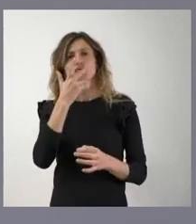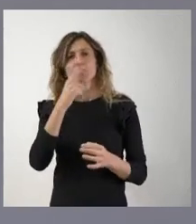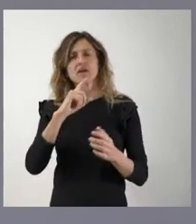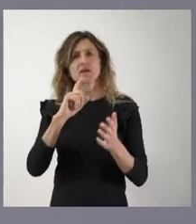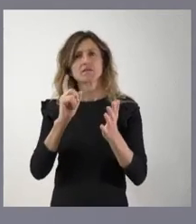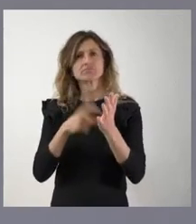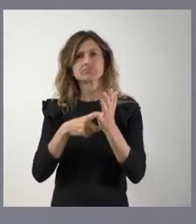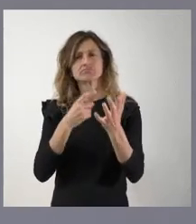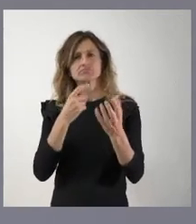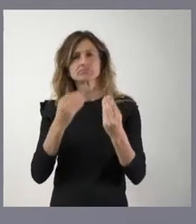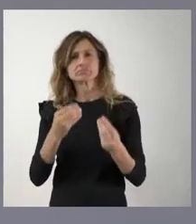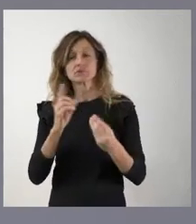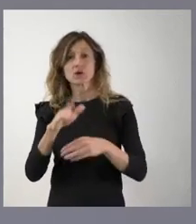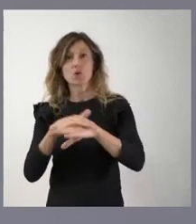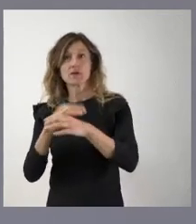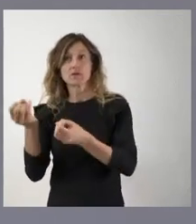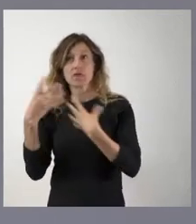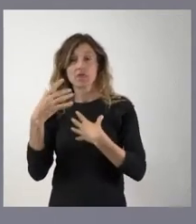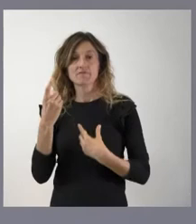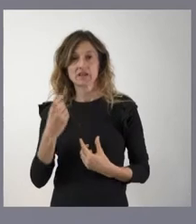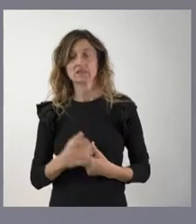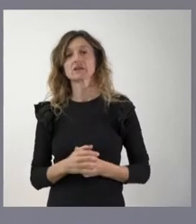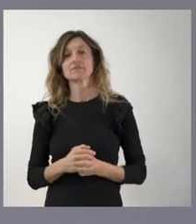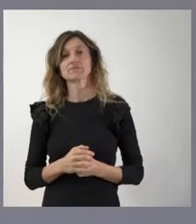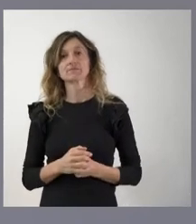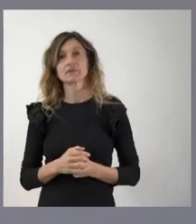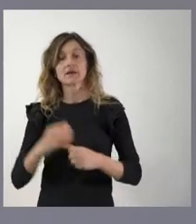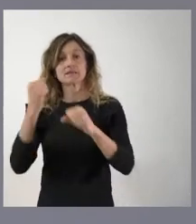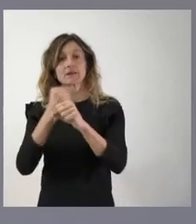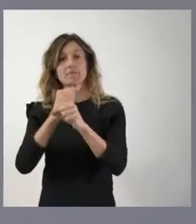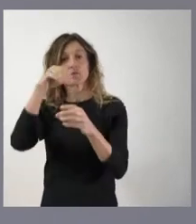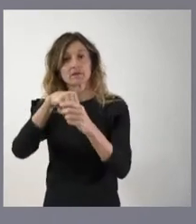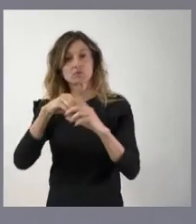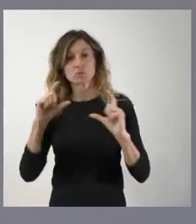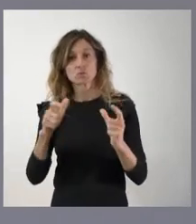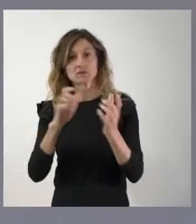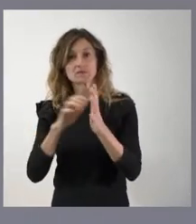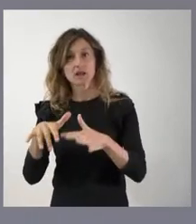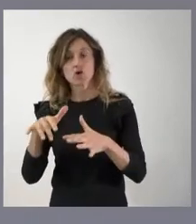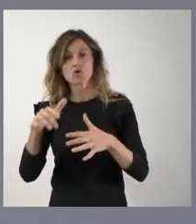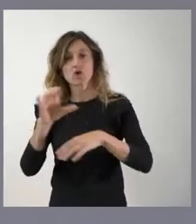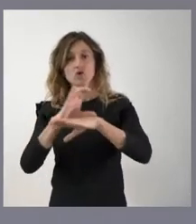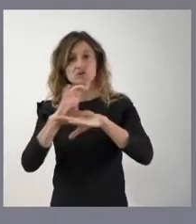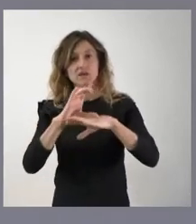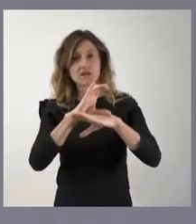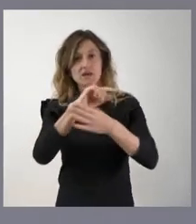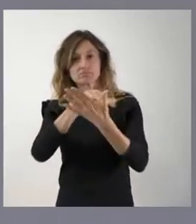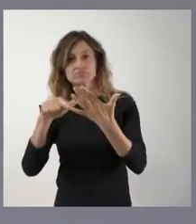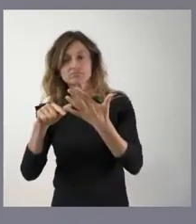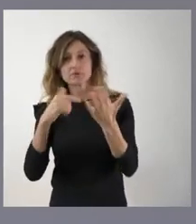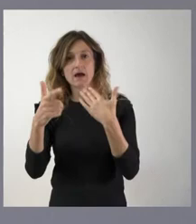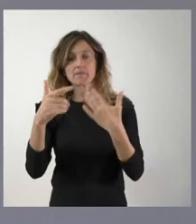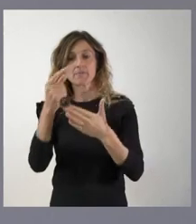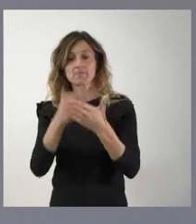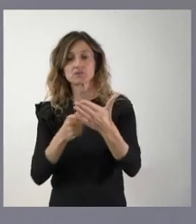la información que nos pueda remitir el gobierno pero estamos trabajando dentro de la junta de Castilla y León con todas las consejerías con el horizonte de tener un buen presupuesto